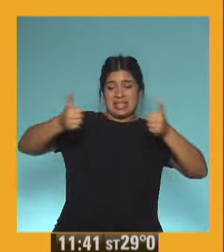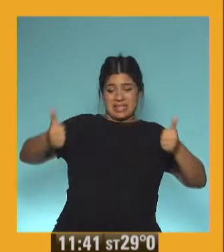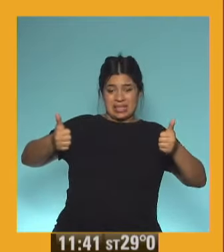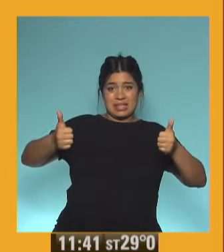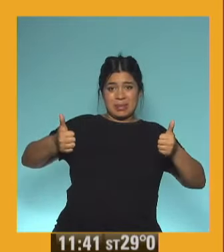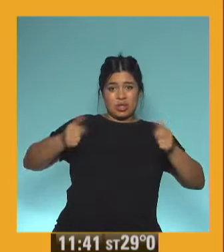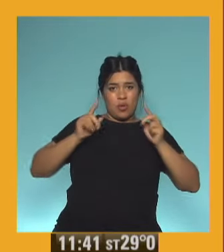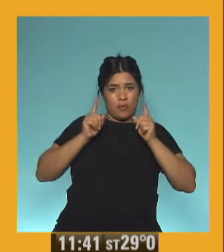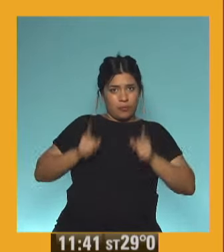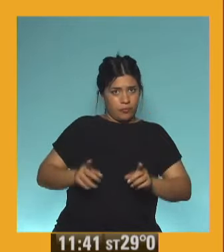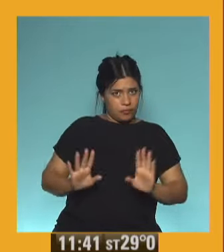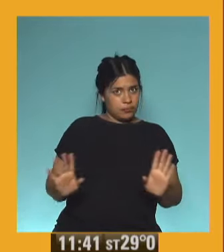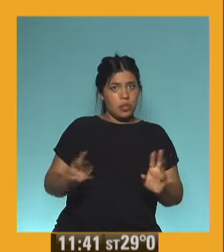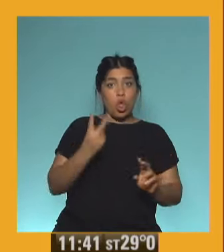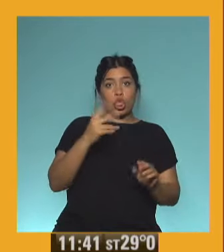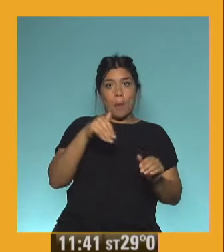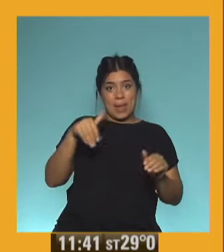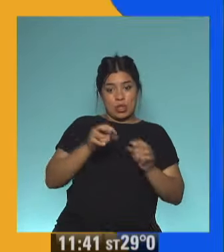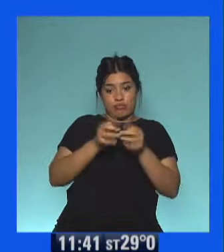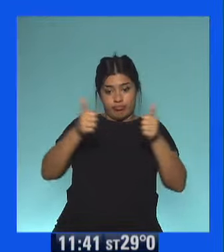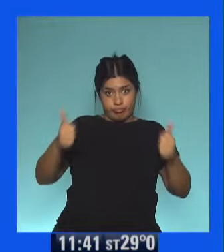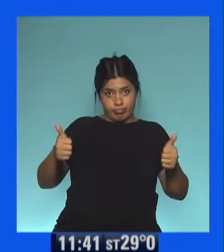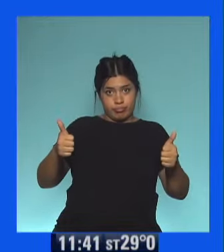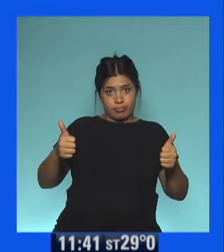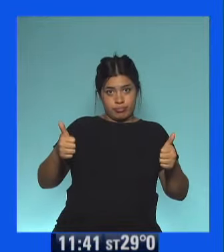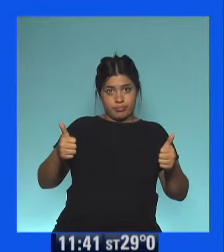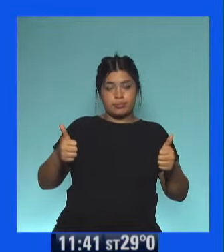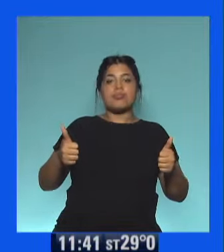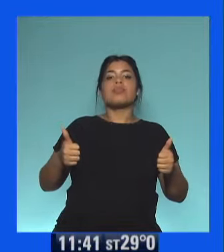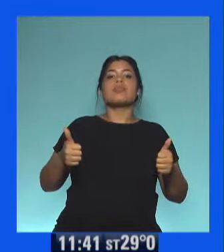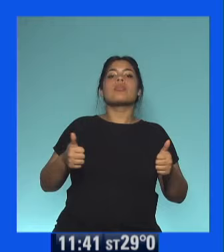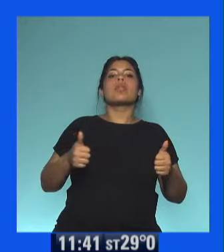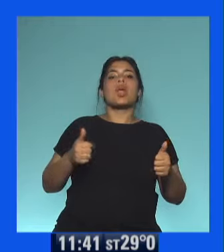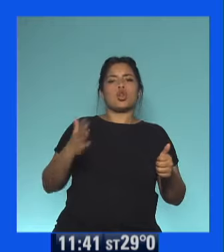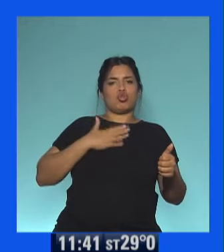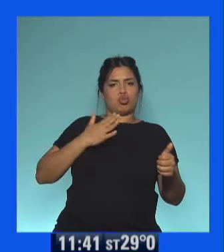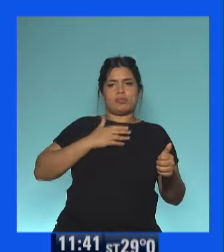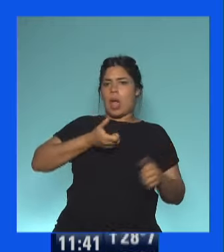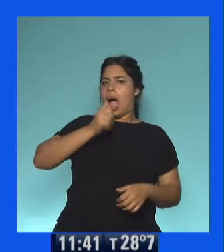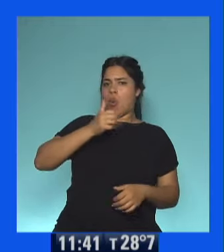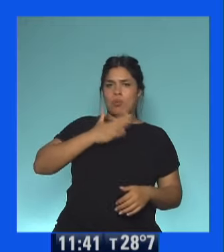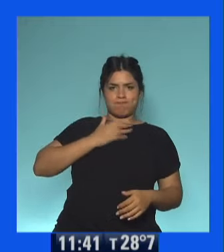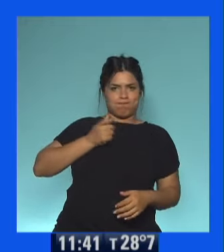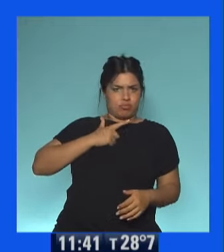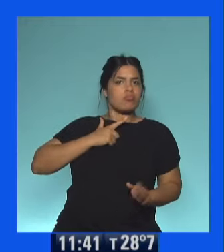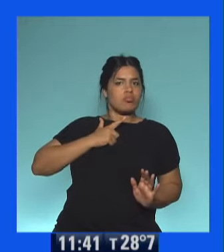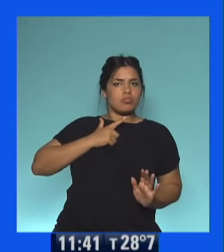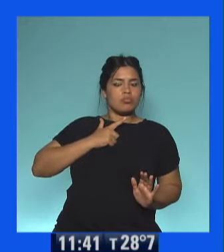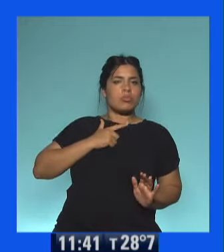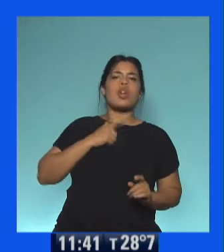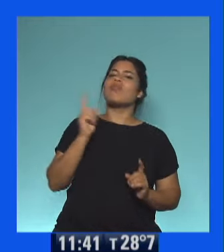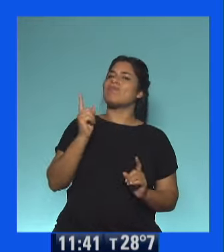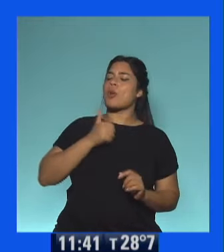La distancia ideal es de 2 metros. Llevamos nuestra propia botellita de agua para hidratarnos. No